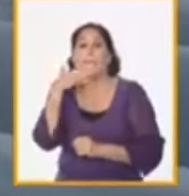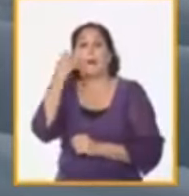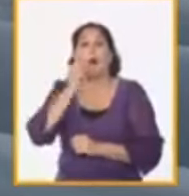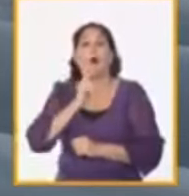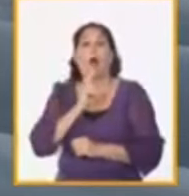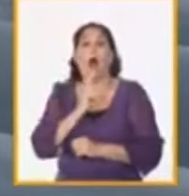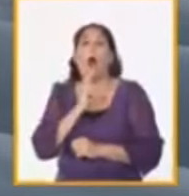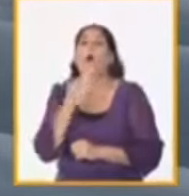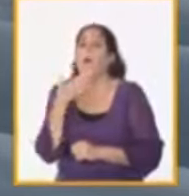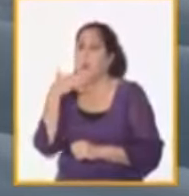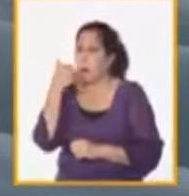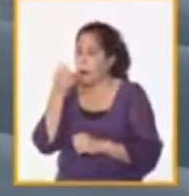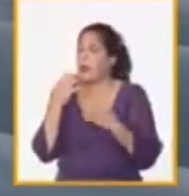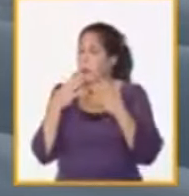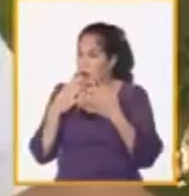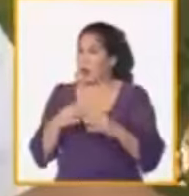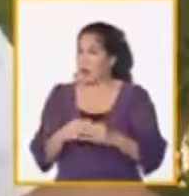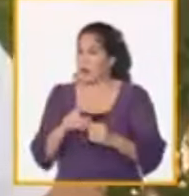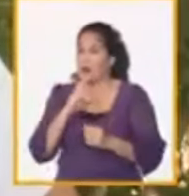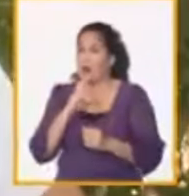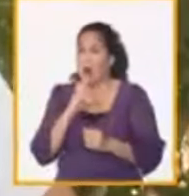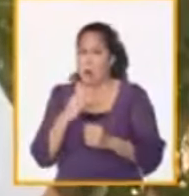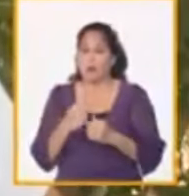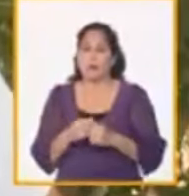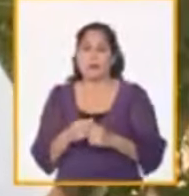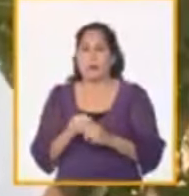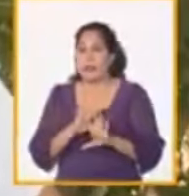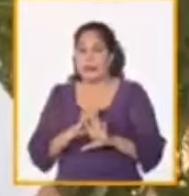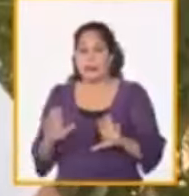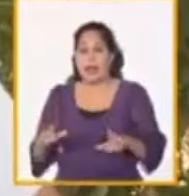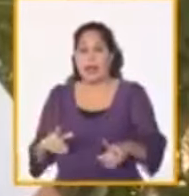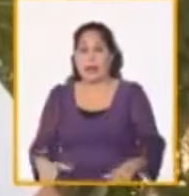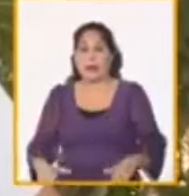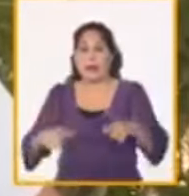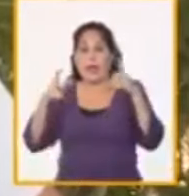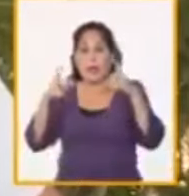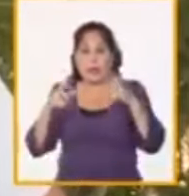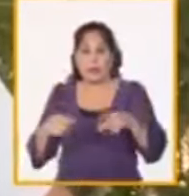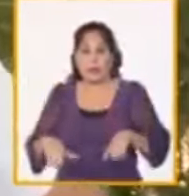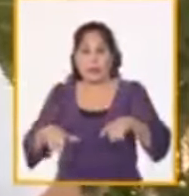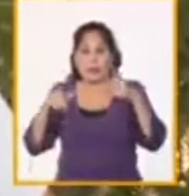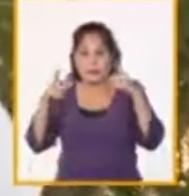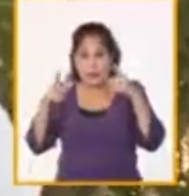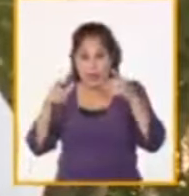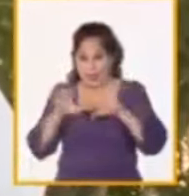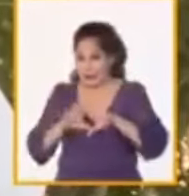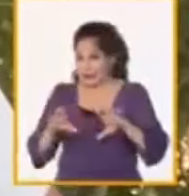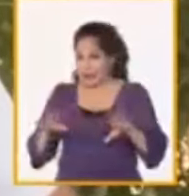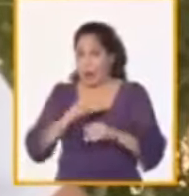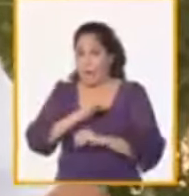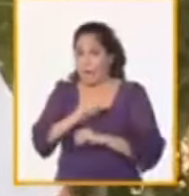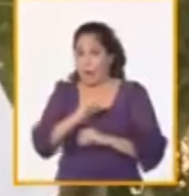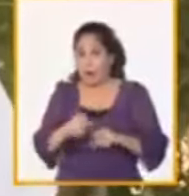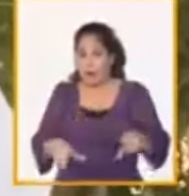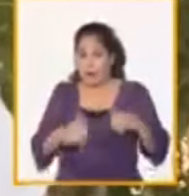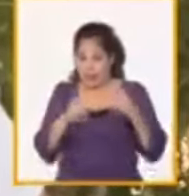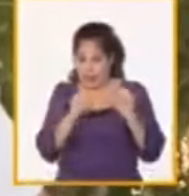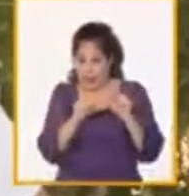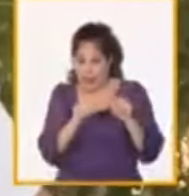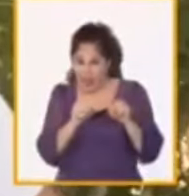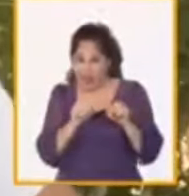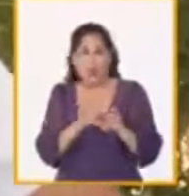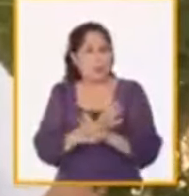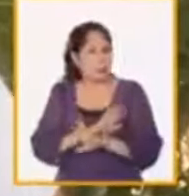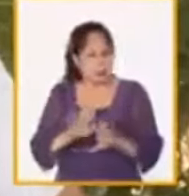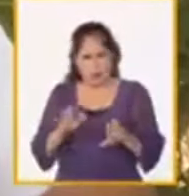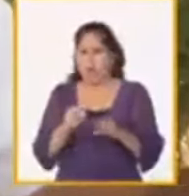serán significativas. Entregando al tanque del Jíbaro, es decir, la estación de bombeo de Jíbaro, podemos